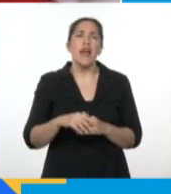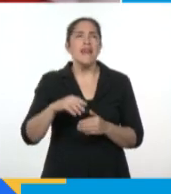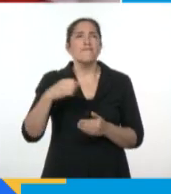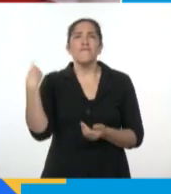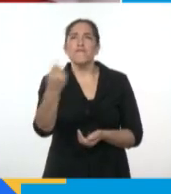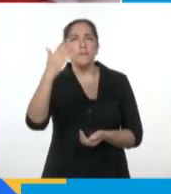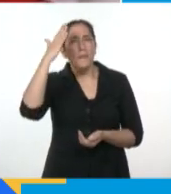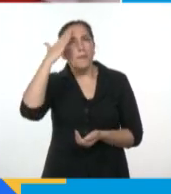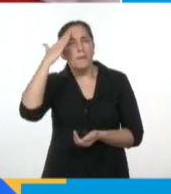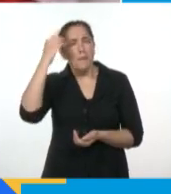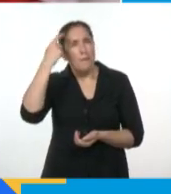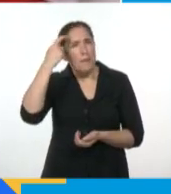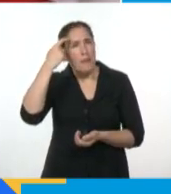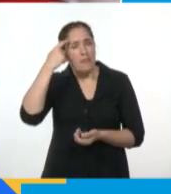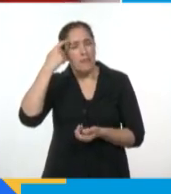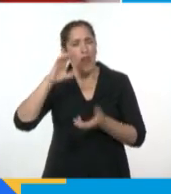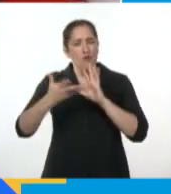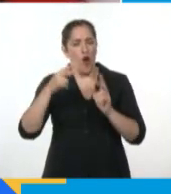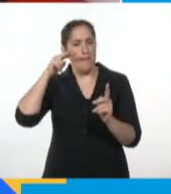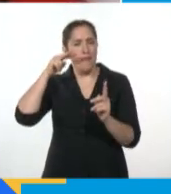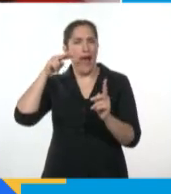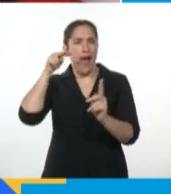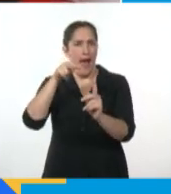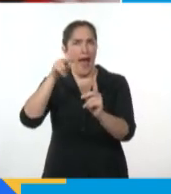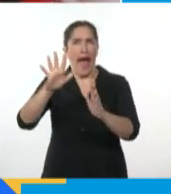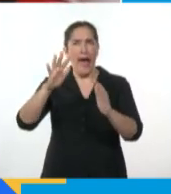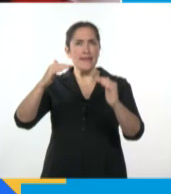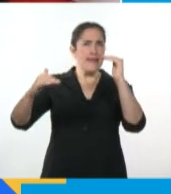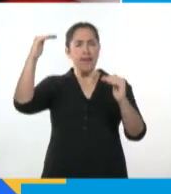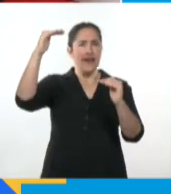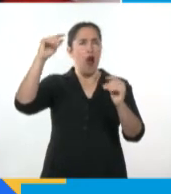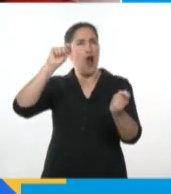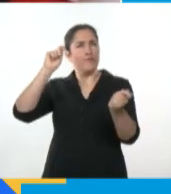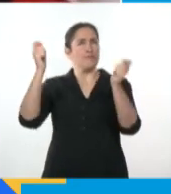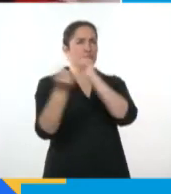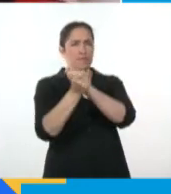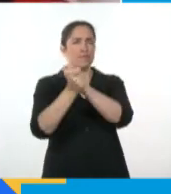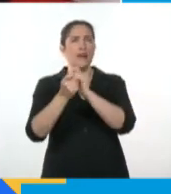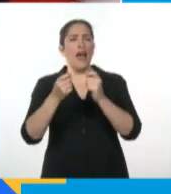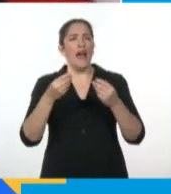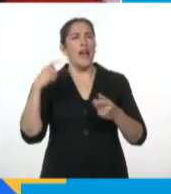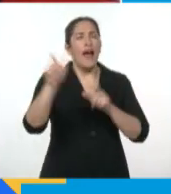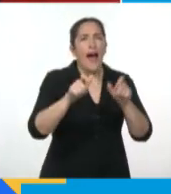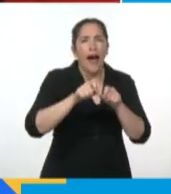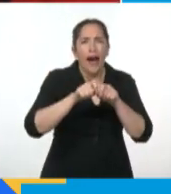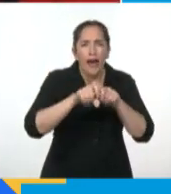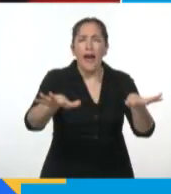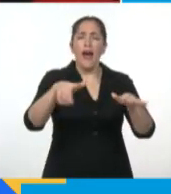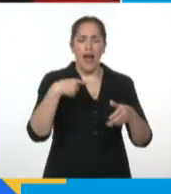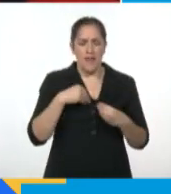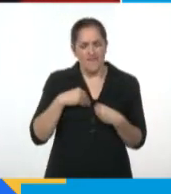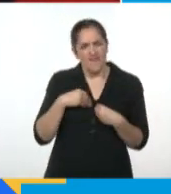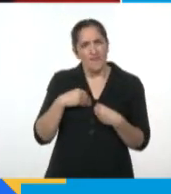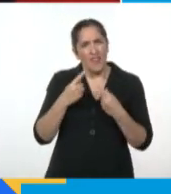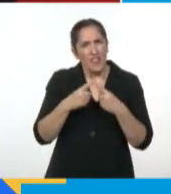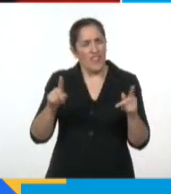mentalidad, una nueva apreciación, un nuevo sentimiento, una nueva sensibilidad para